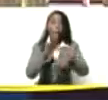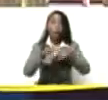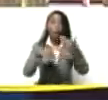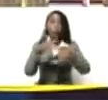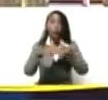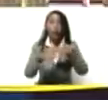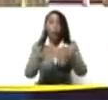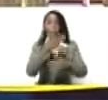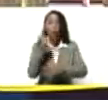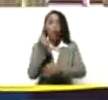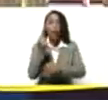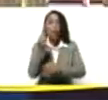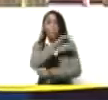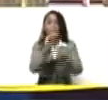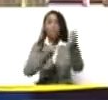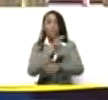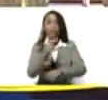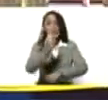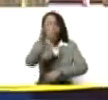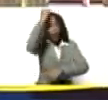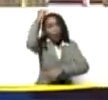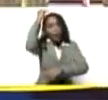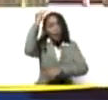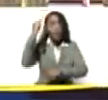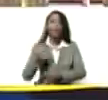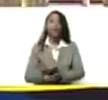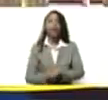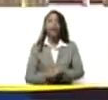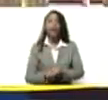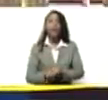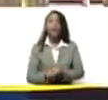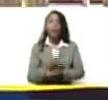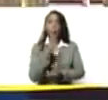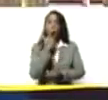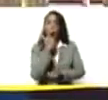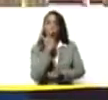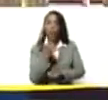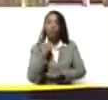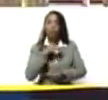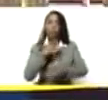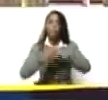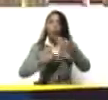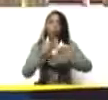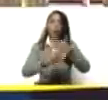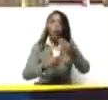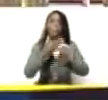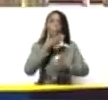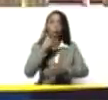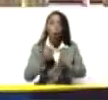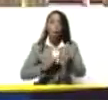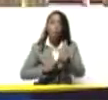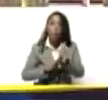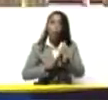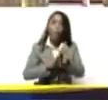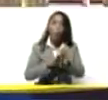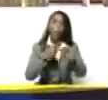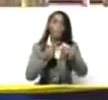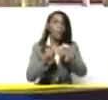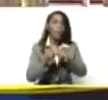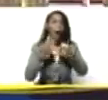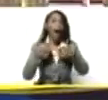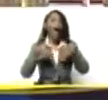vicepresidente tarek vicepresidente en esto reverol hemos dado algunos pasos de mejoría pero aún no